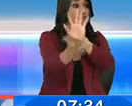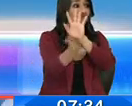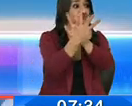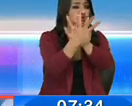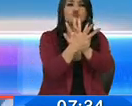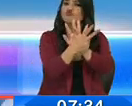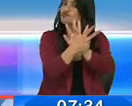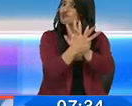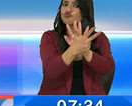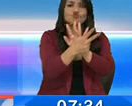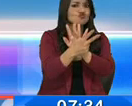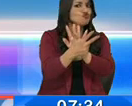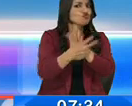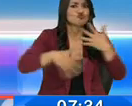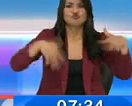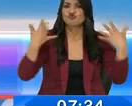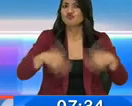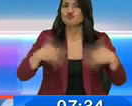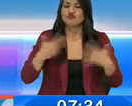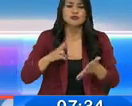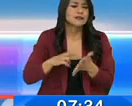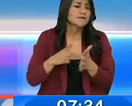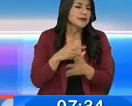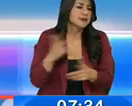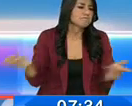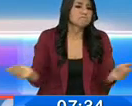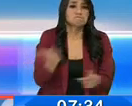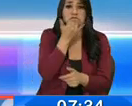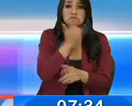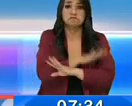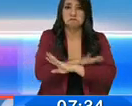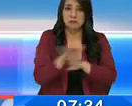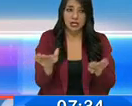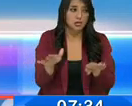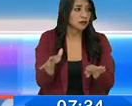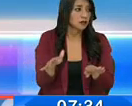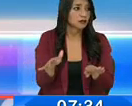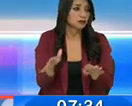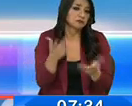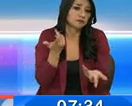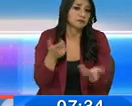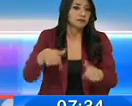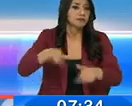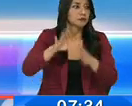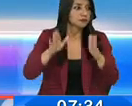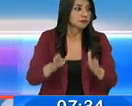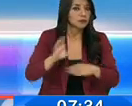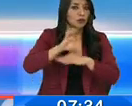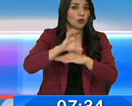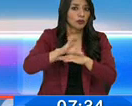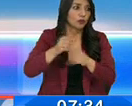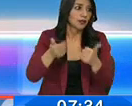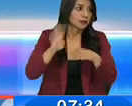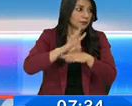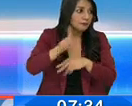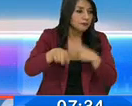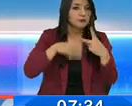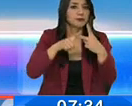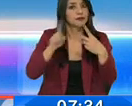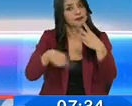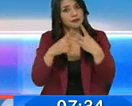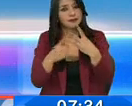sería tremendamente nefasto, no solamente ante la ciudadanía por la Asamblea, sino por lo